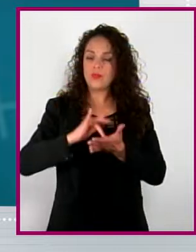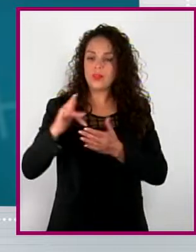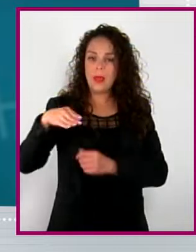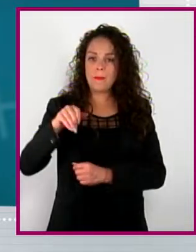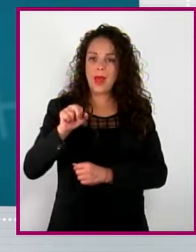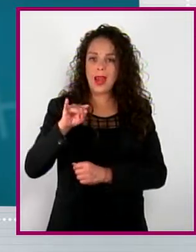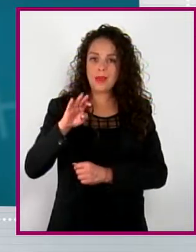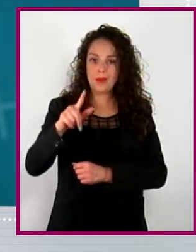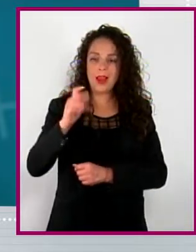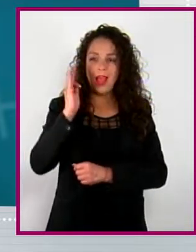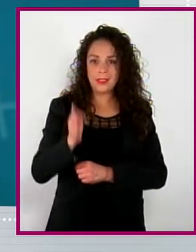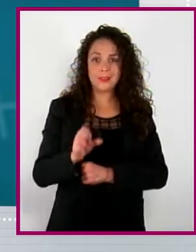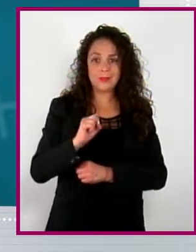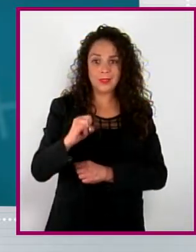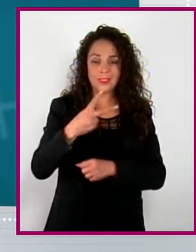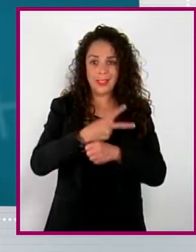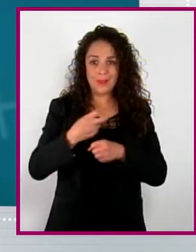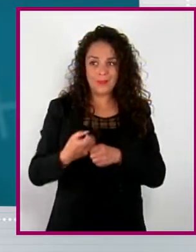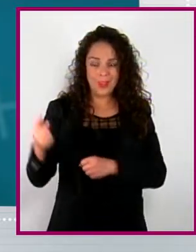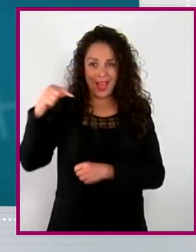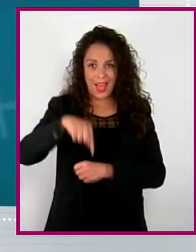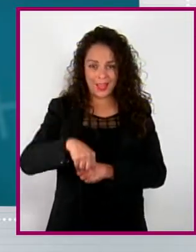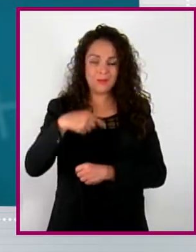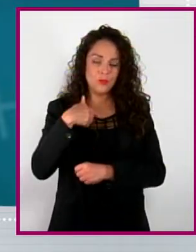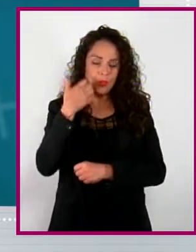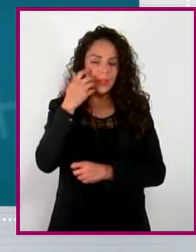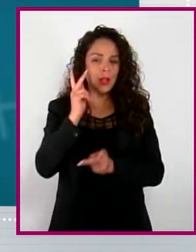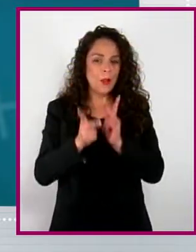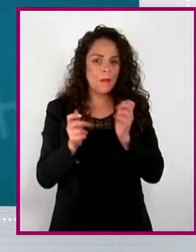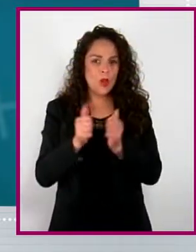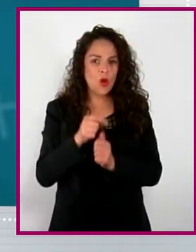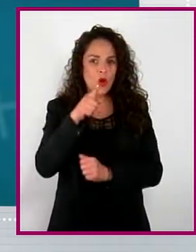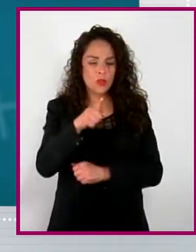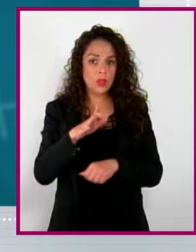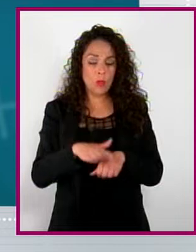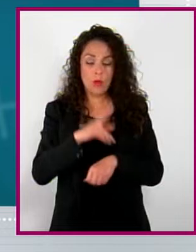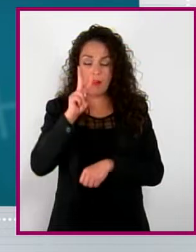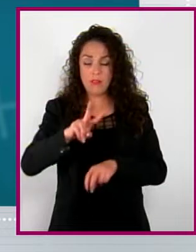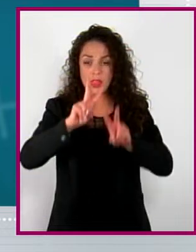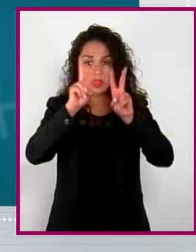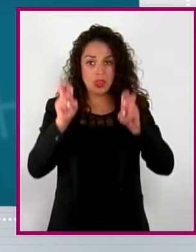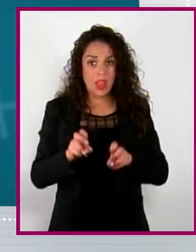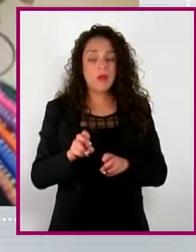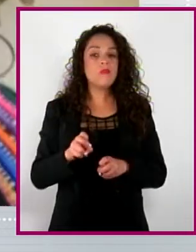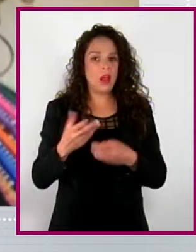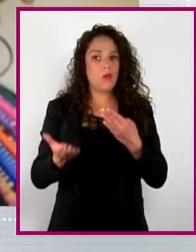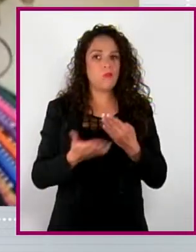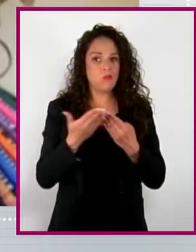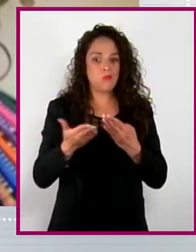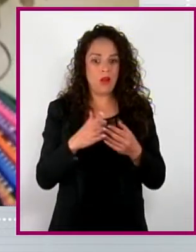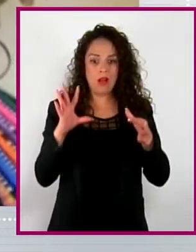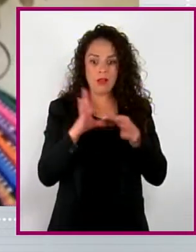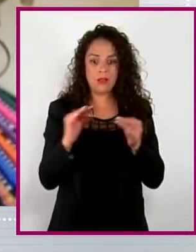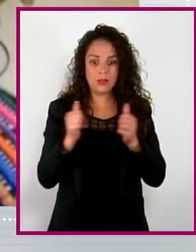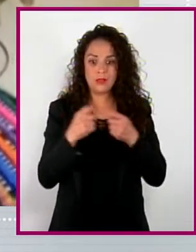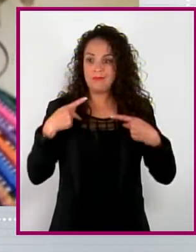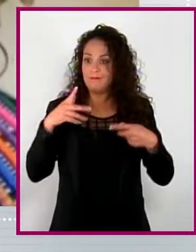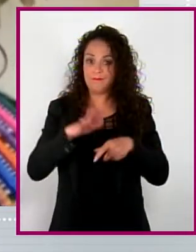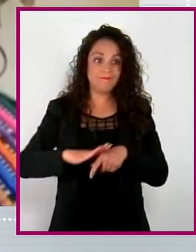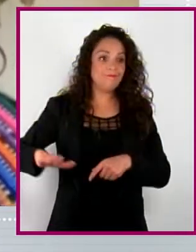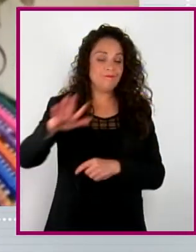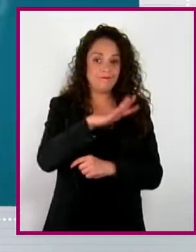aceptar nuestra invitación. Queremos platicar contigo porque nos parece un tema que se toca poco en nuestra sociedad. Sí, muy bien,